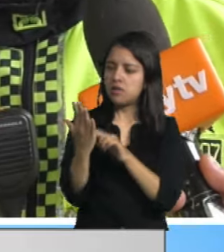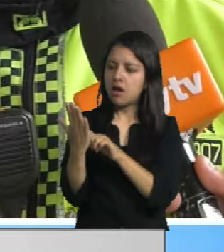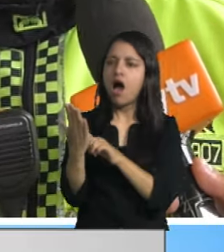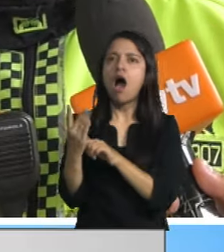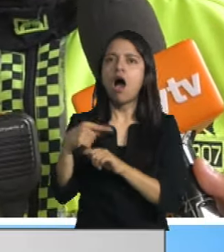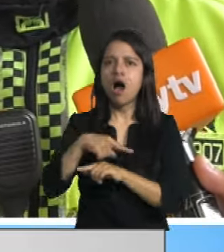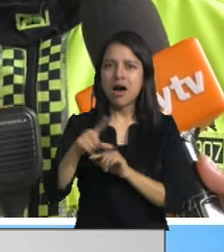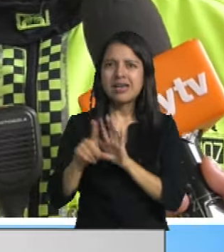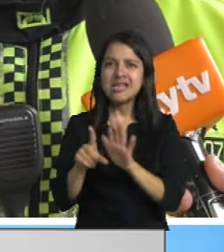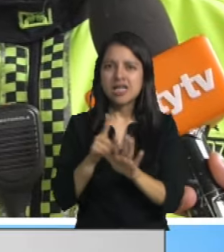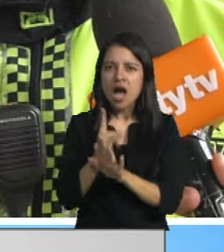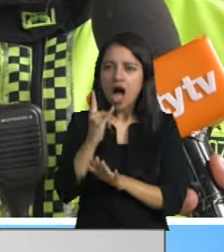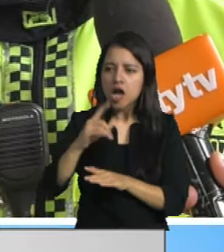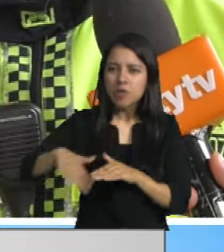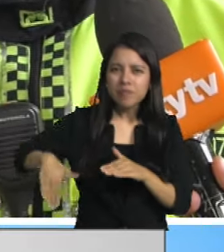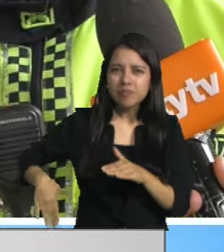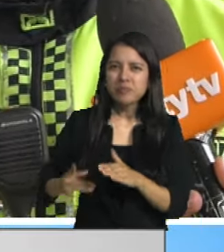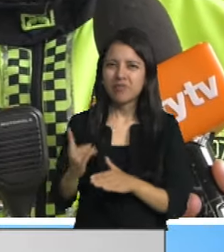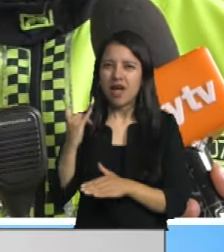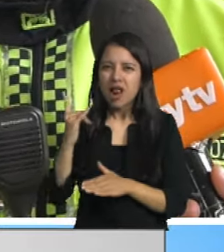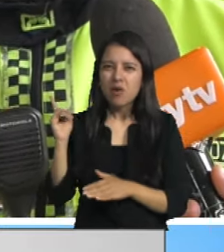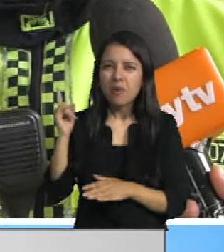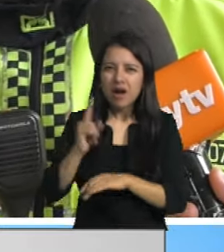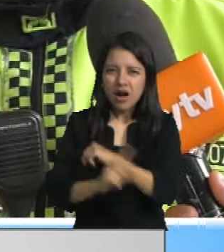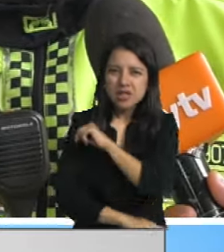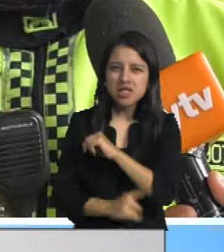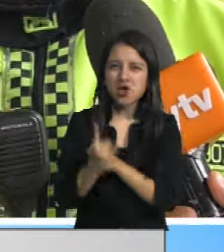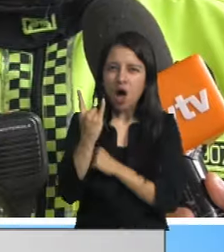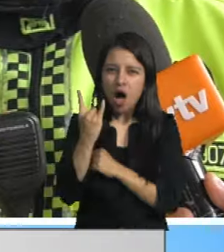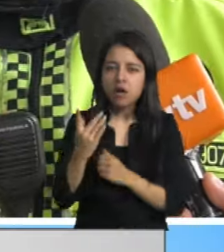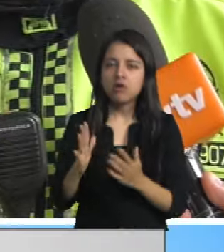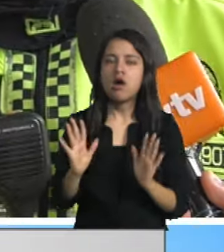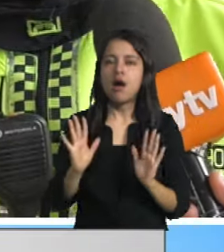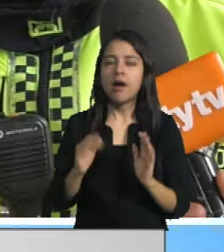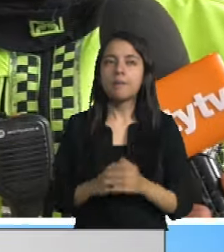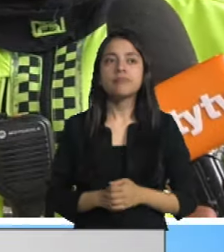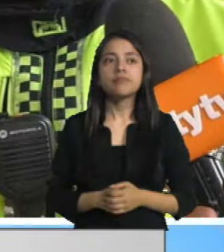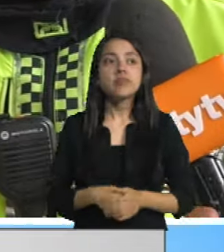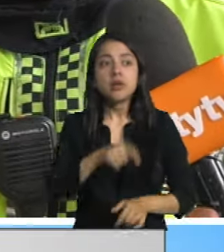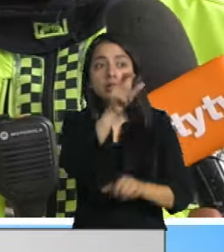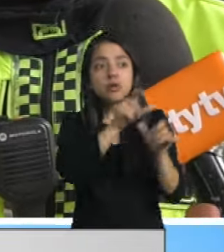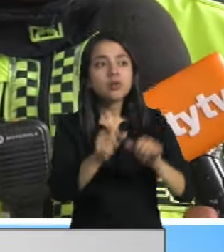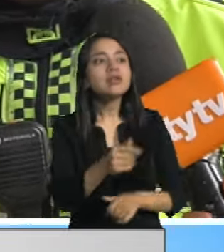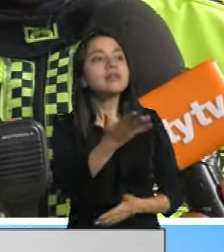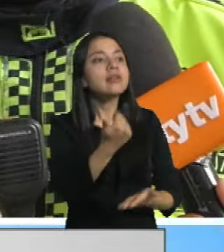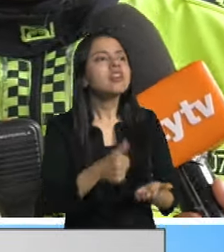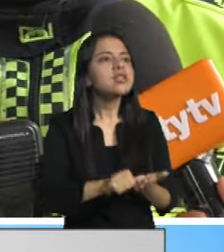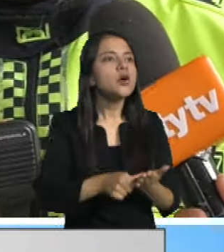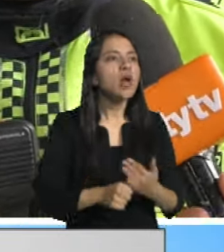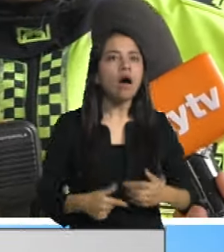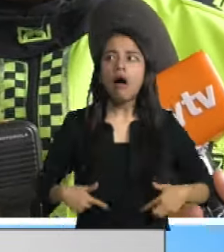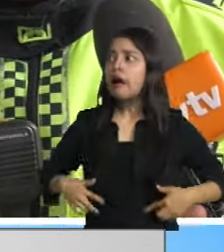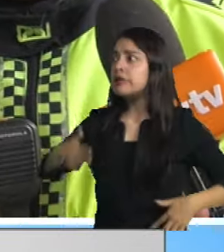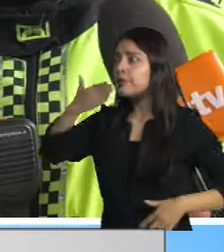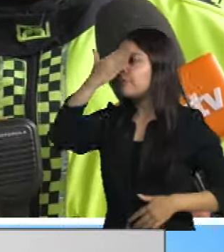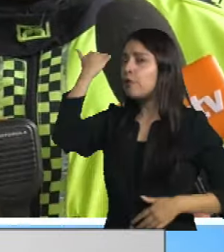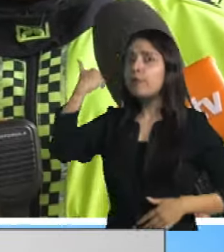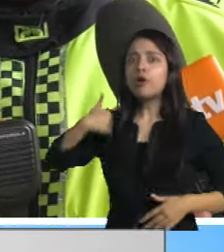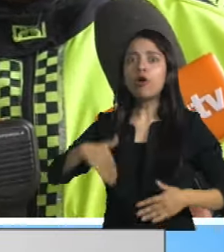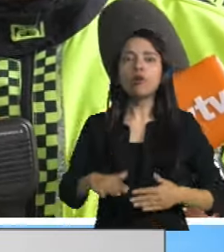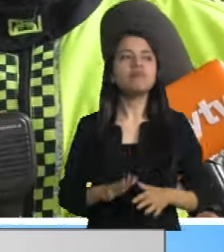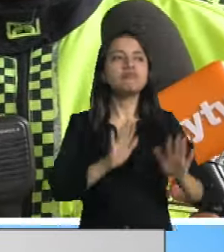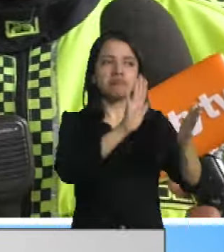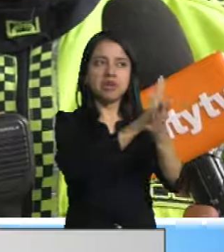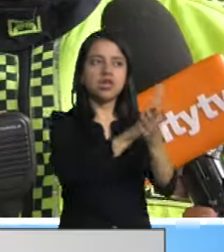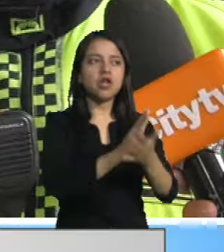manifiestan no portarlo. Y tenemos los dispositivos PDA que a través de la huella los podemos identificar plenamente. Esto nos permite realizar capturas por orden